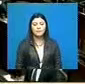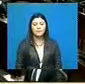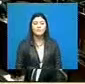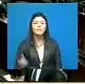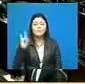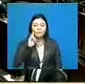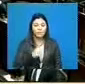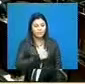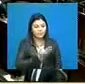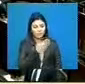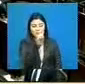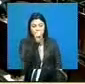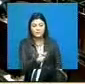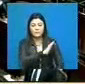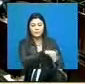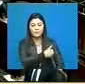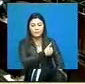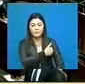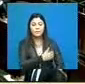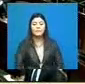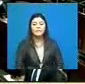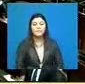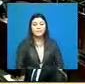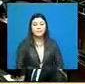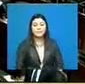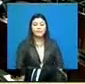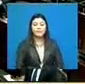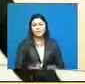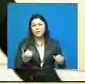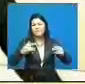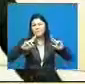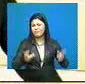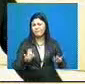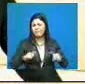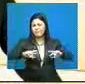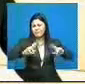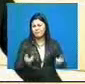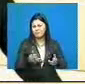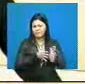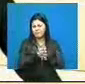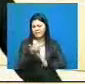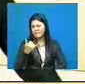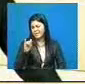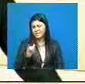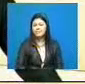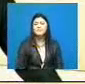Sonido, por favor, para el ministro. Yo quisiera simplemente decir, miren,